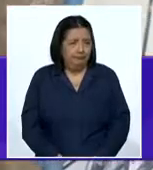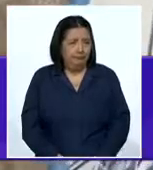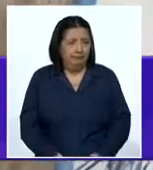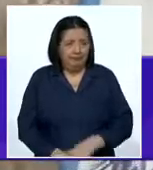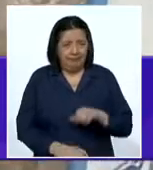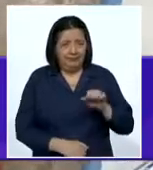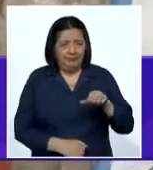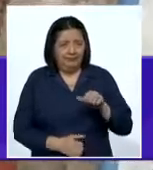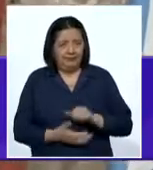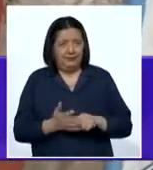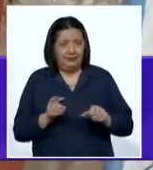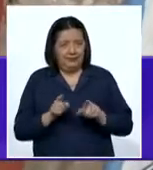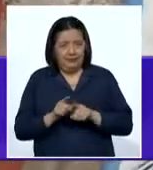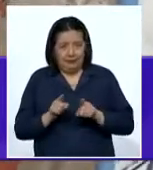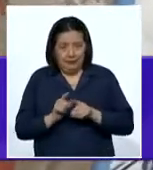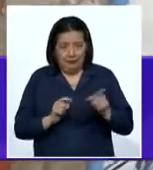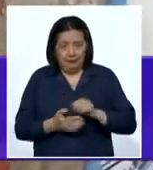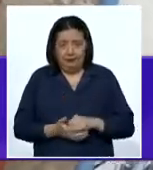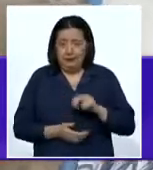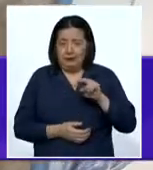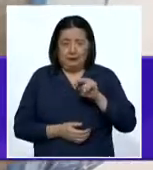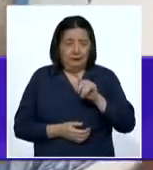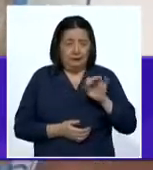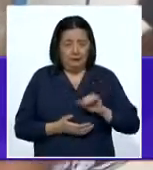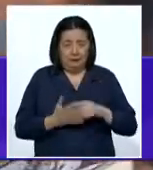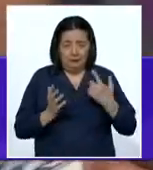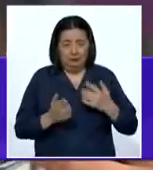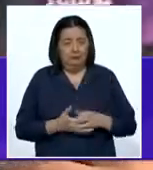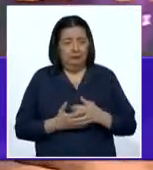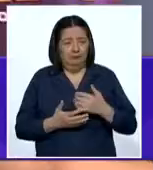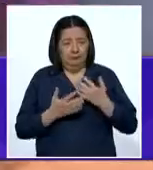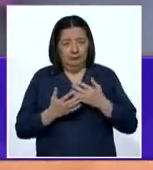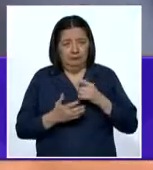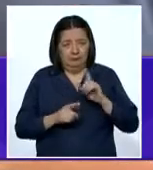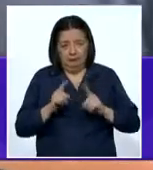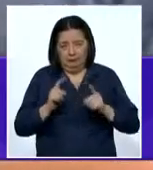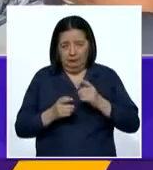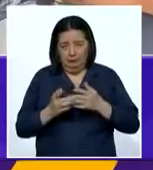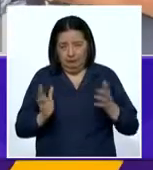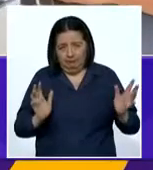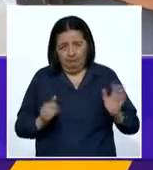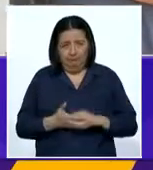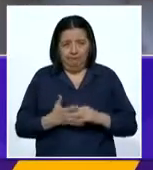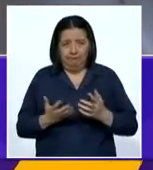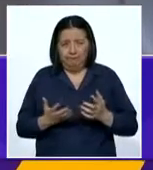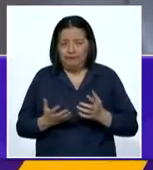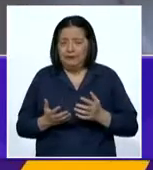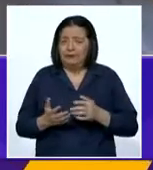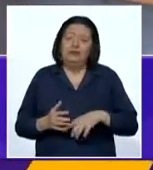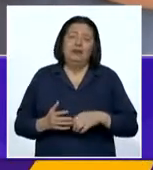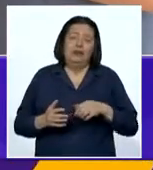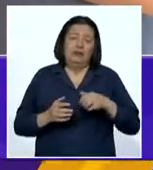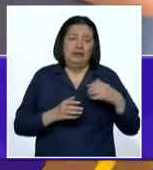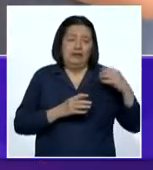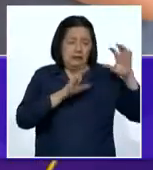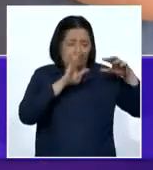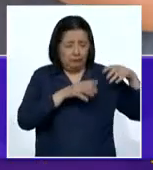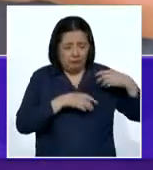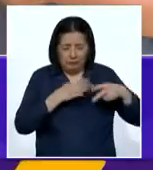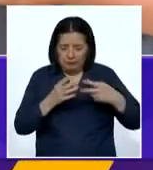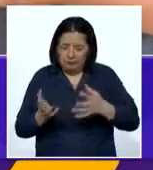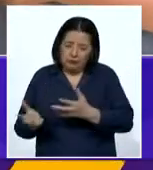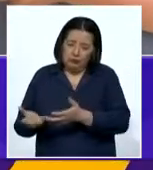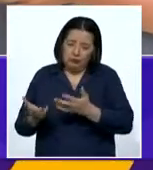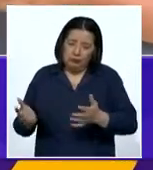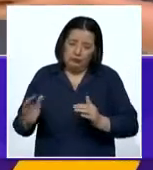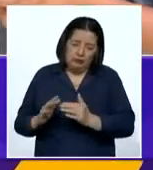Sí, sí, además Natsumi estaba recogiendo algunas de sus pertenencias que habían sido arrastradas por el huaico. Estabas con tu mamá, ¿no?